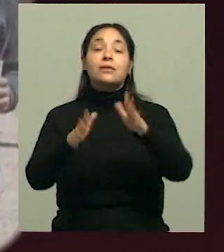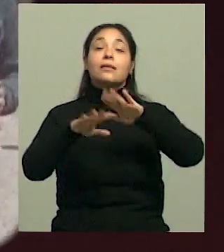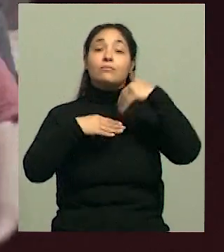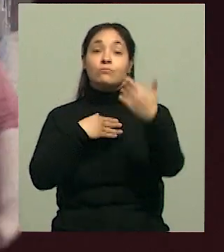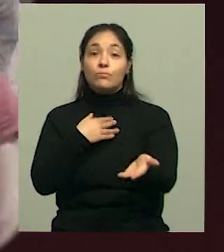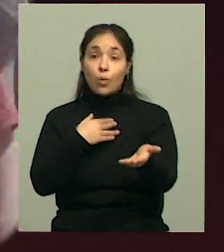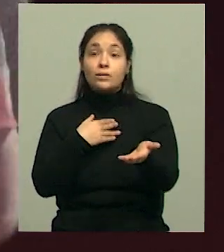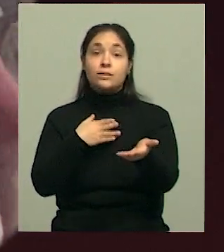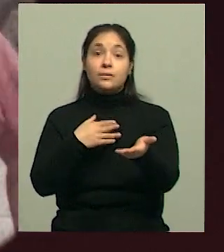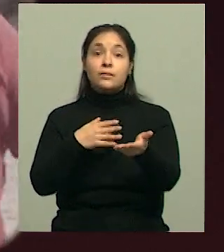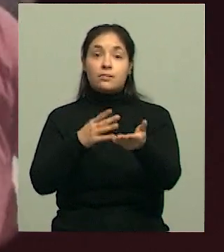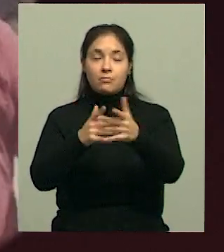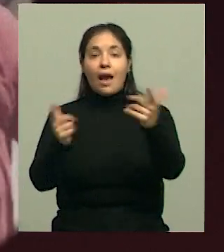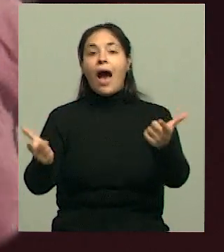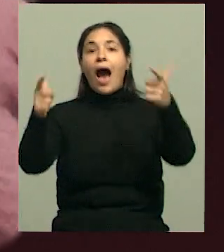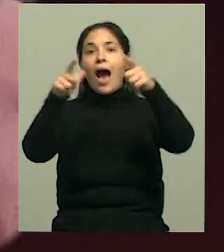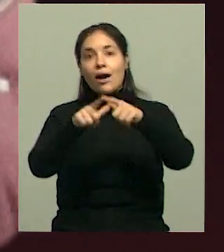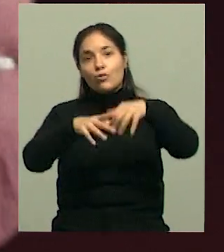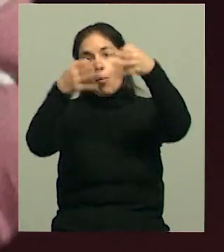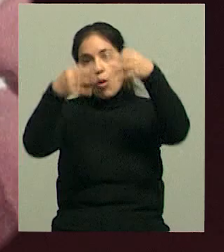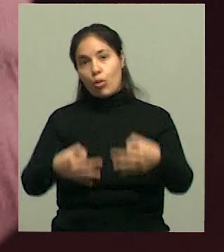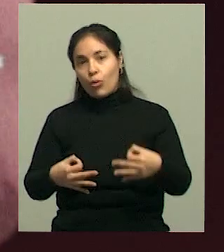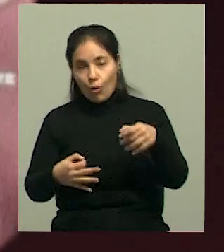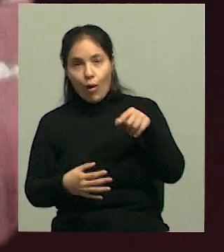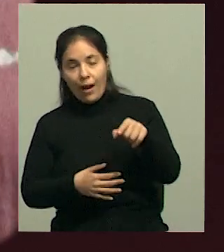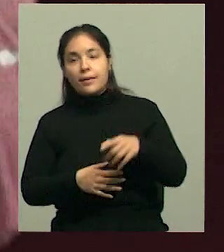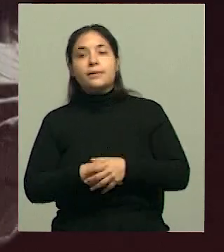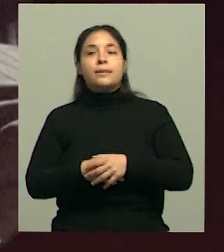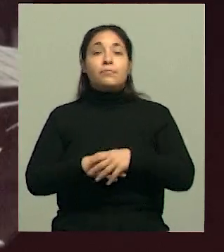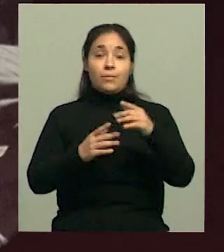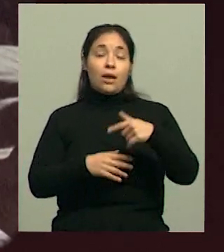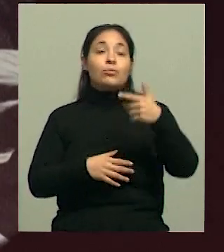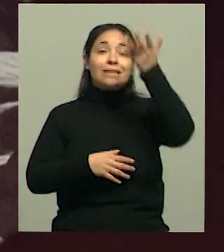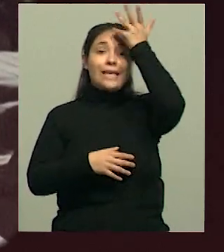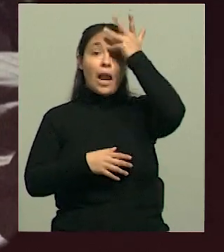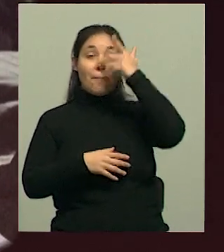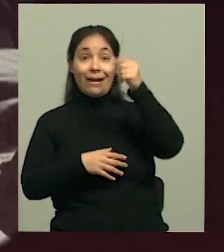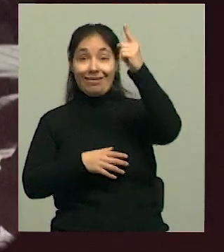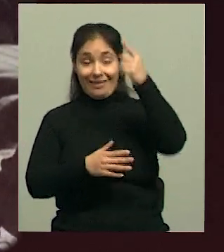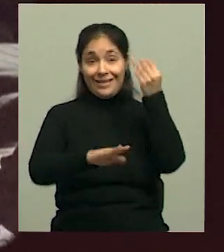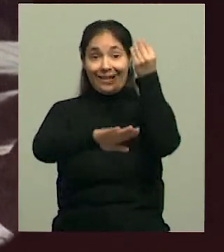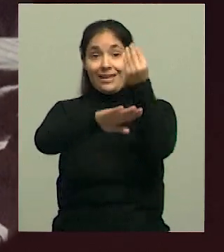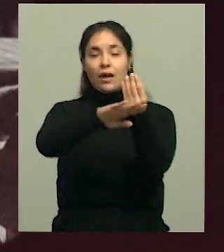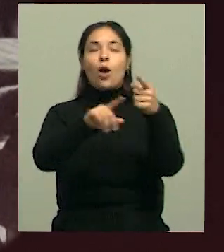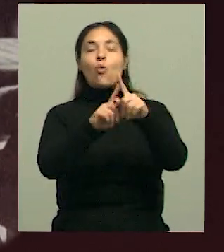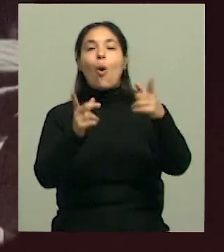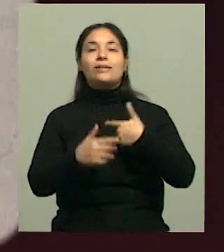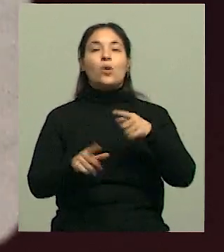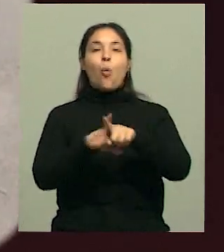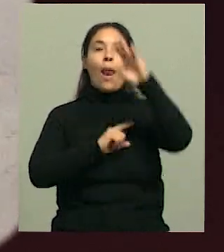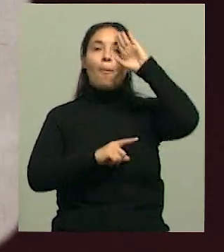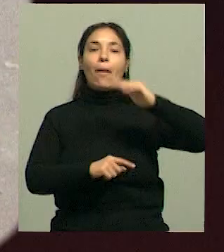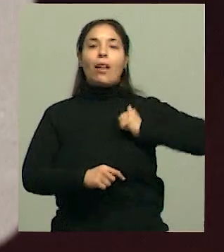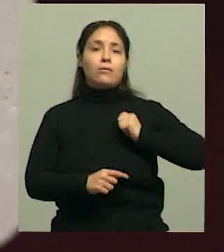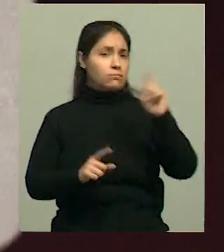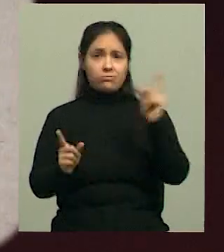pasa al acto, digamos, protocolar, pero la imagen de San Martín no es el San Martín de espada, es la imagen